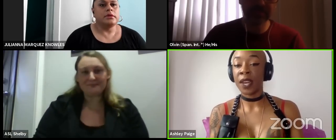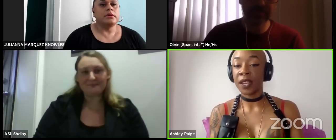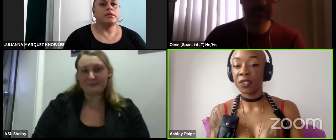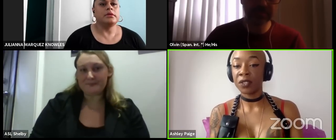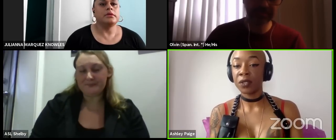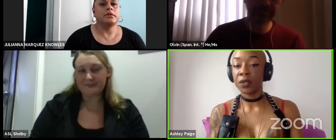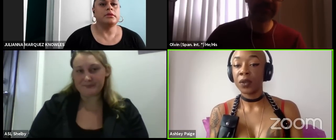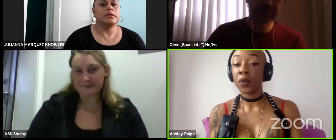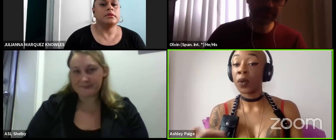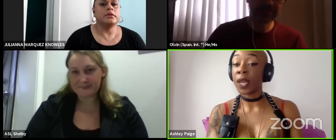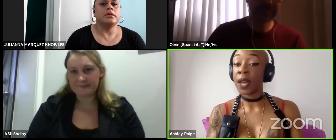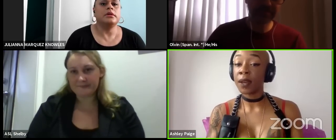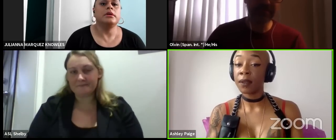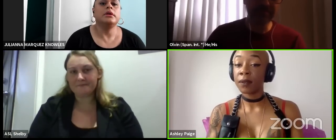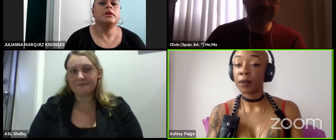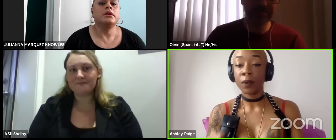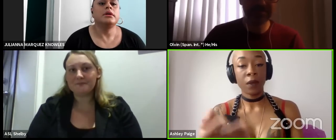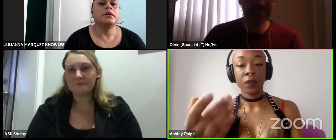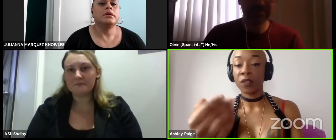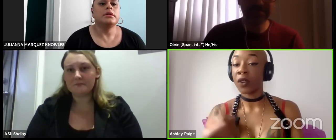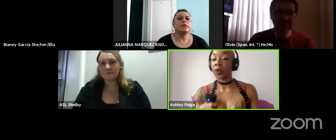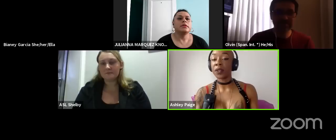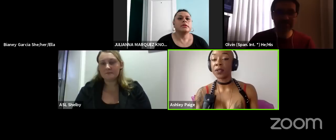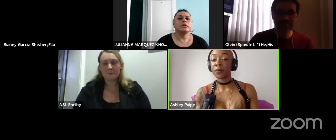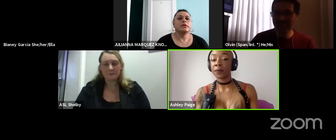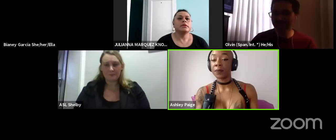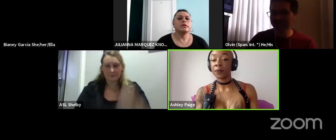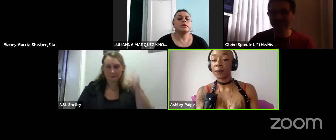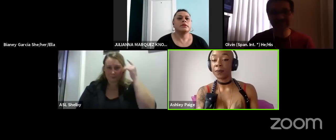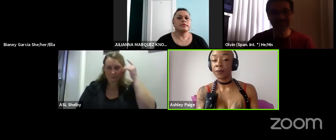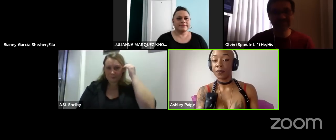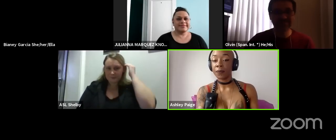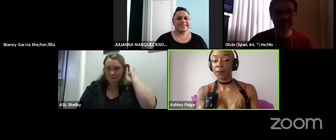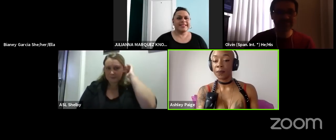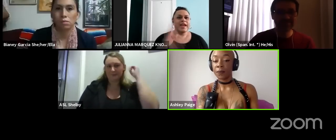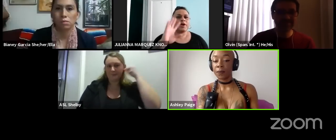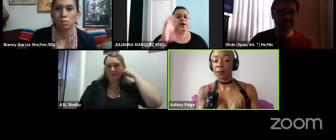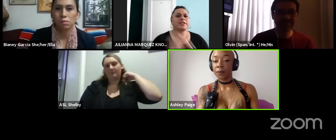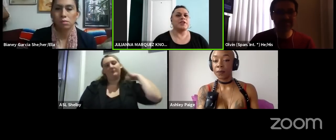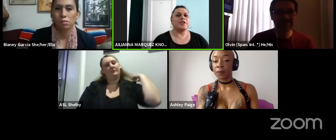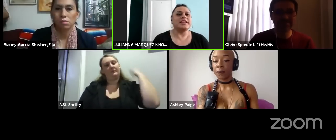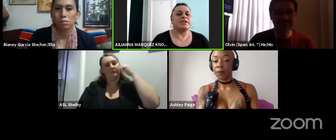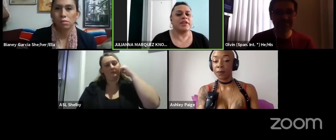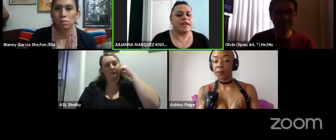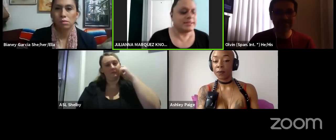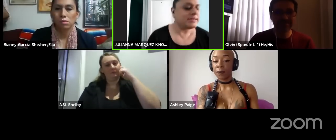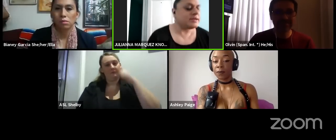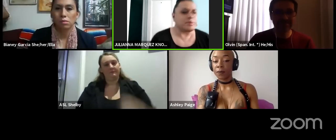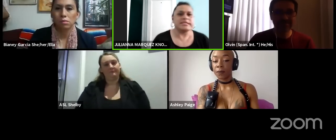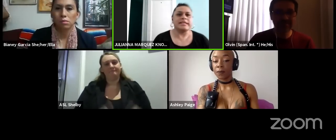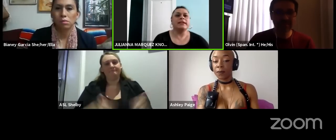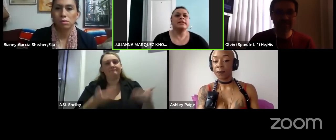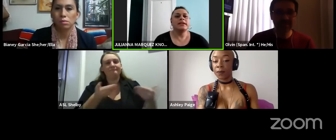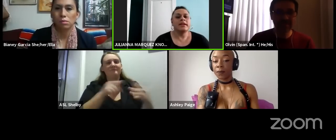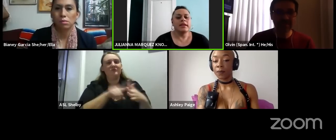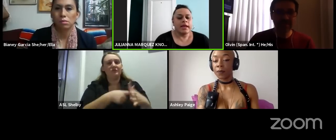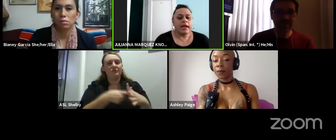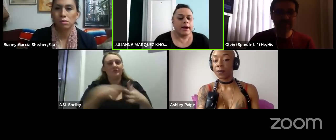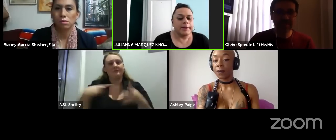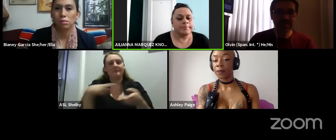in Spanish. Juliana, it's all yours. Hola a todos y a todas, ¿cómo